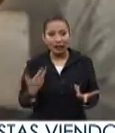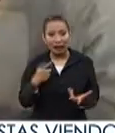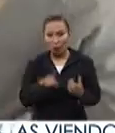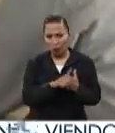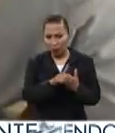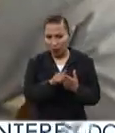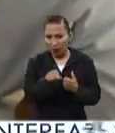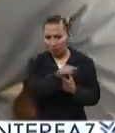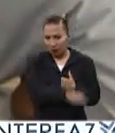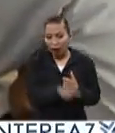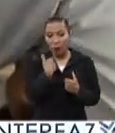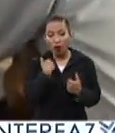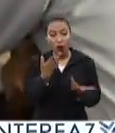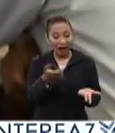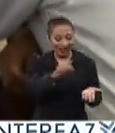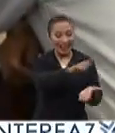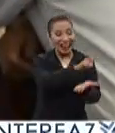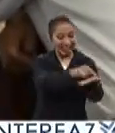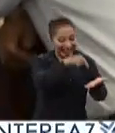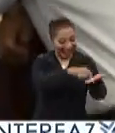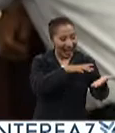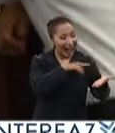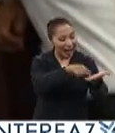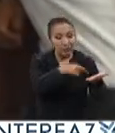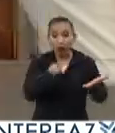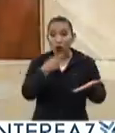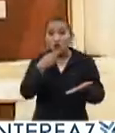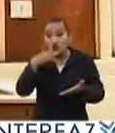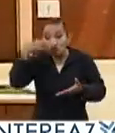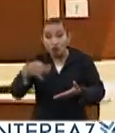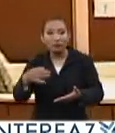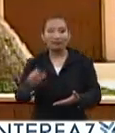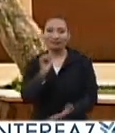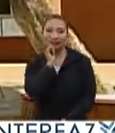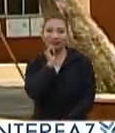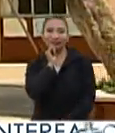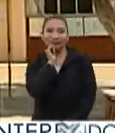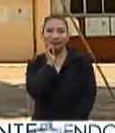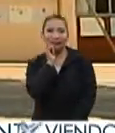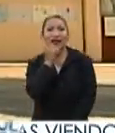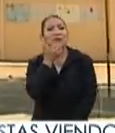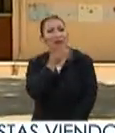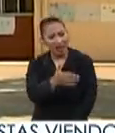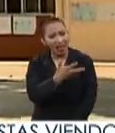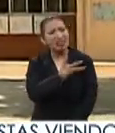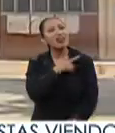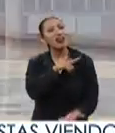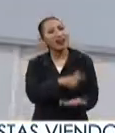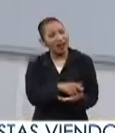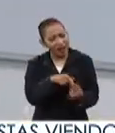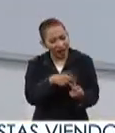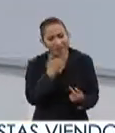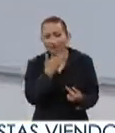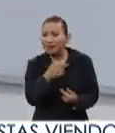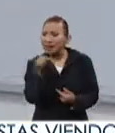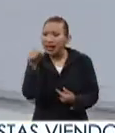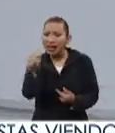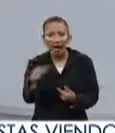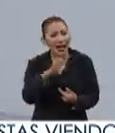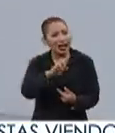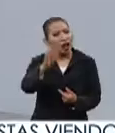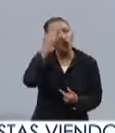mayor problema que el de la aplicación y el ejercicio efectivo de sus derechos. Está muy bien que tengamos leyes, está muy bien